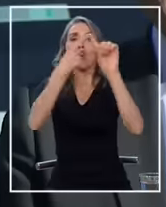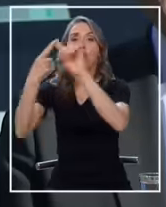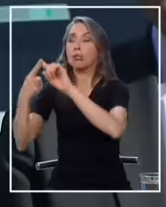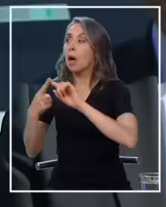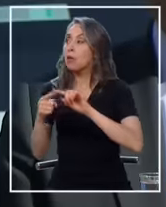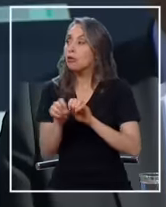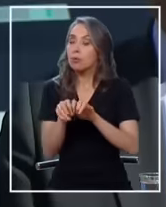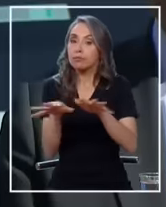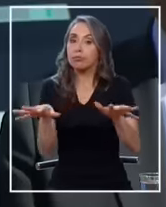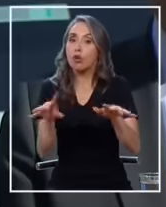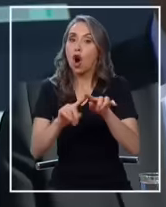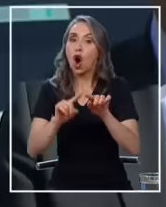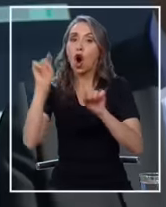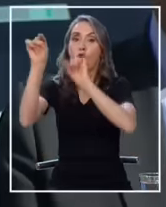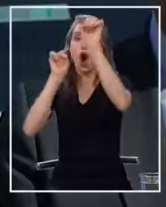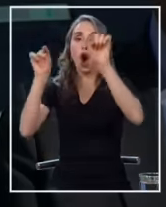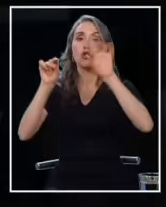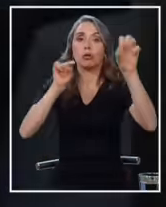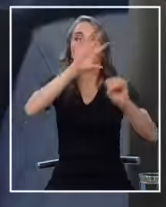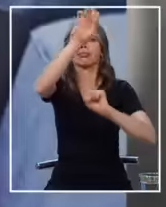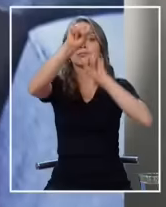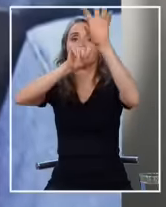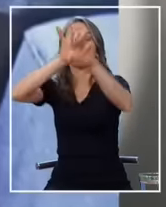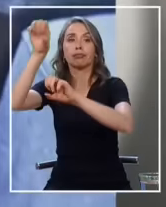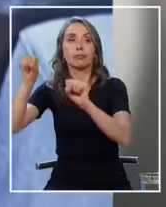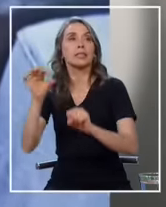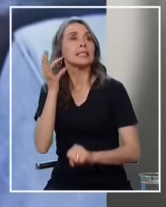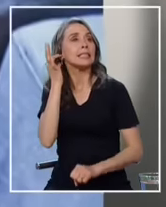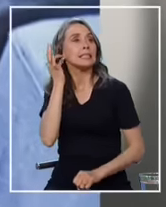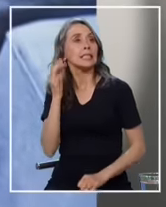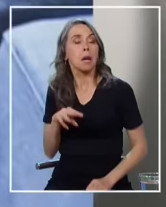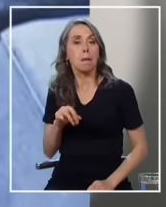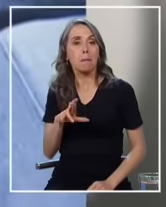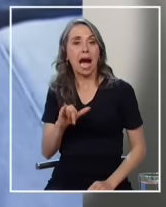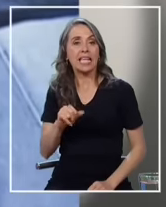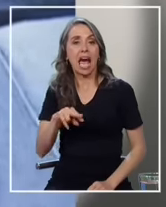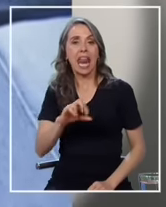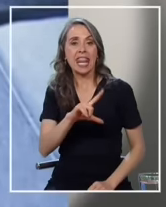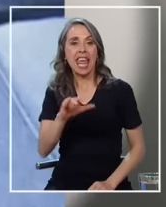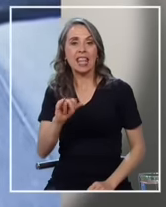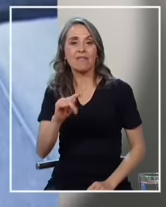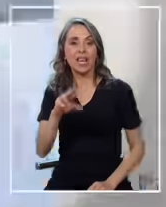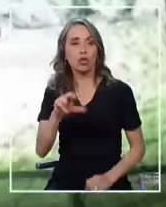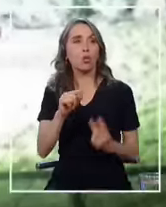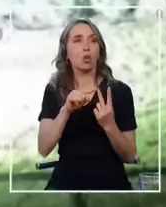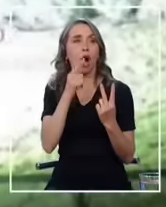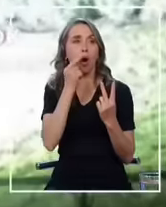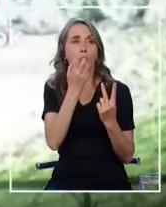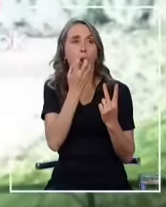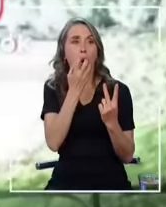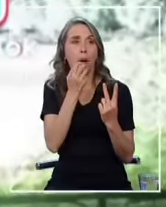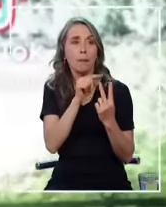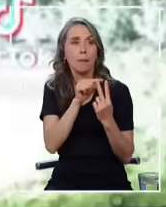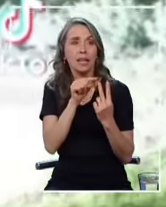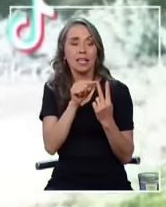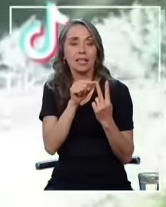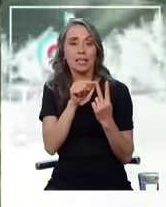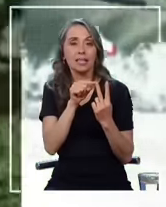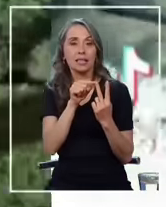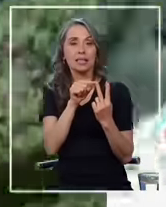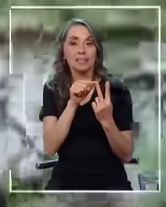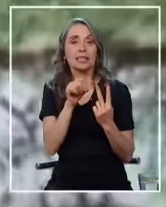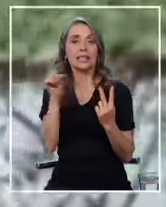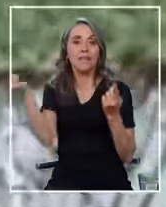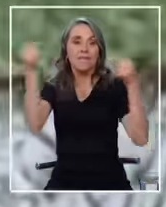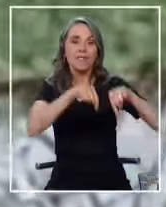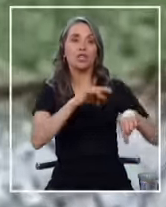una ramificación de otros blancos de interés que podrían salir. Se trata de María Nelly Vázquez Ventura y Onis Moreno Consoro, quienes han estado